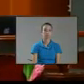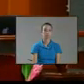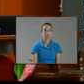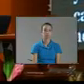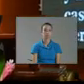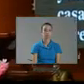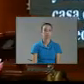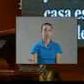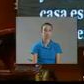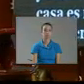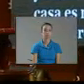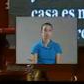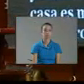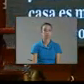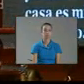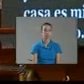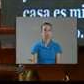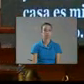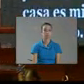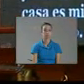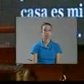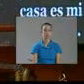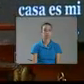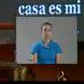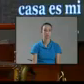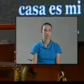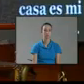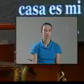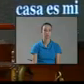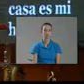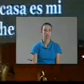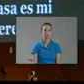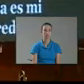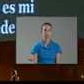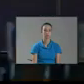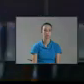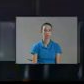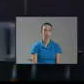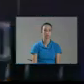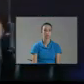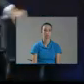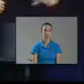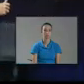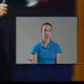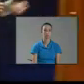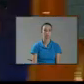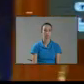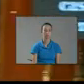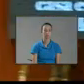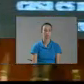hermano. No estaba los hermanos de Benecer diciendo, ya pues el tiempo, mostrándome. No.